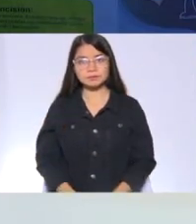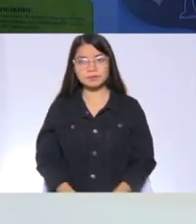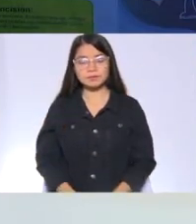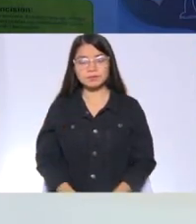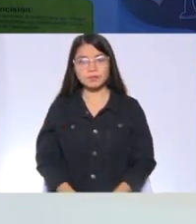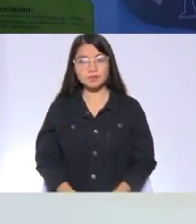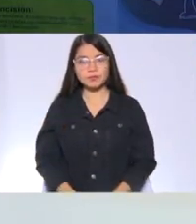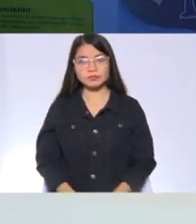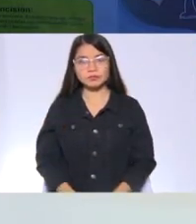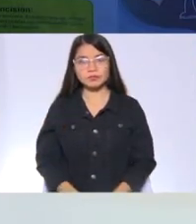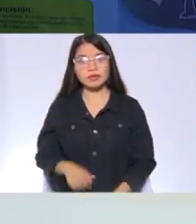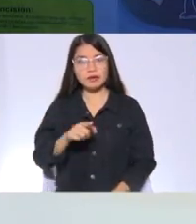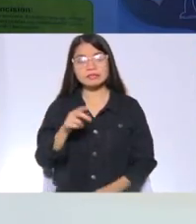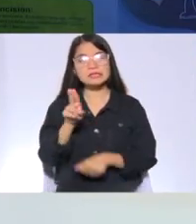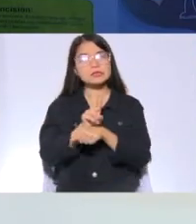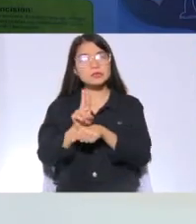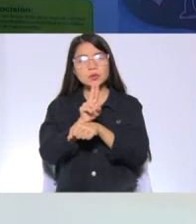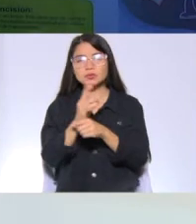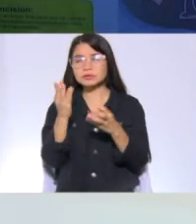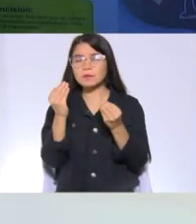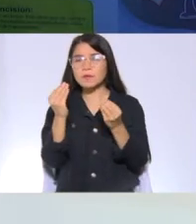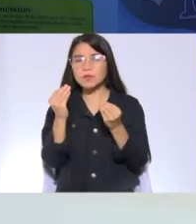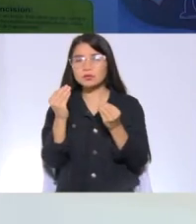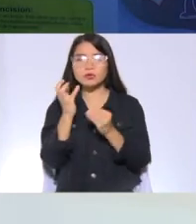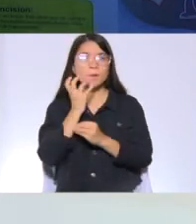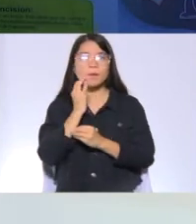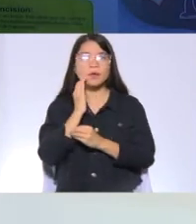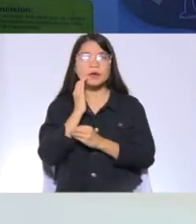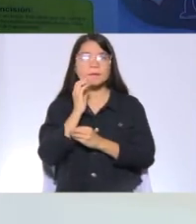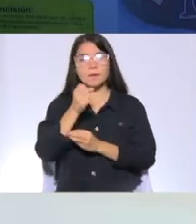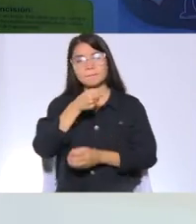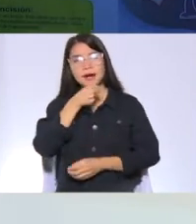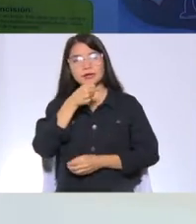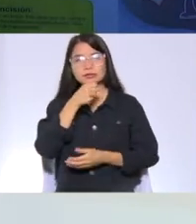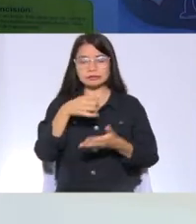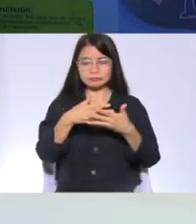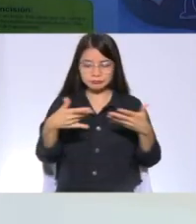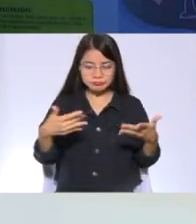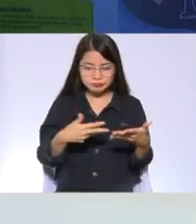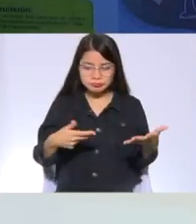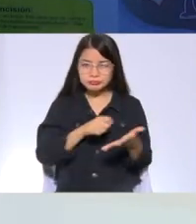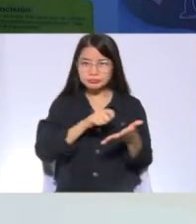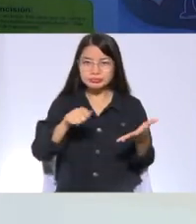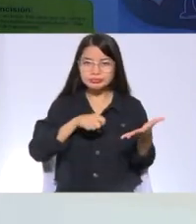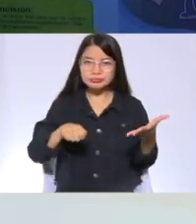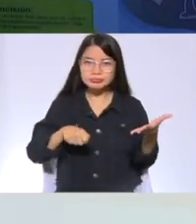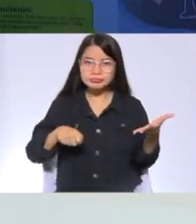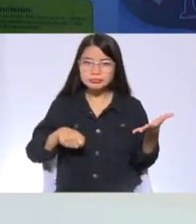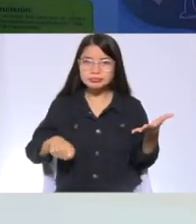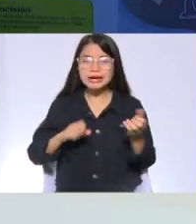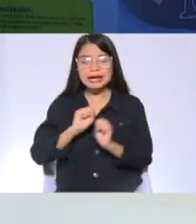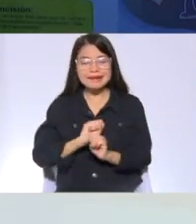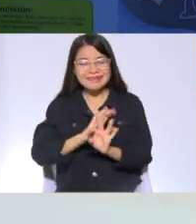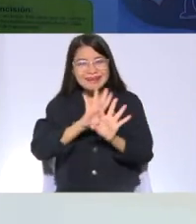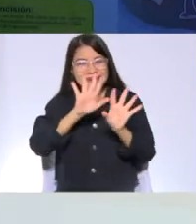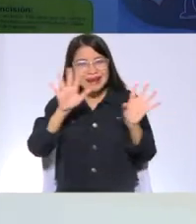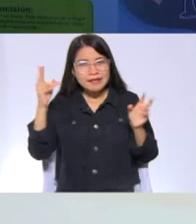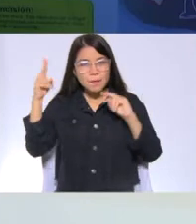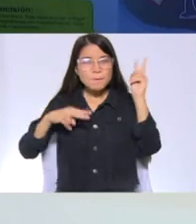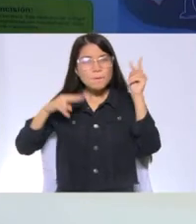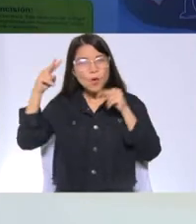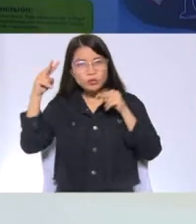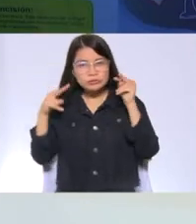jurídicos o periodísticos, y debe ser objetivo, es decir, que debe estar expuesto con claridad, porque estamos exponiendo,